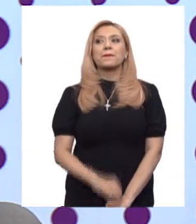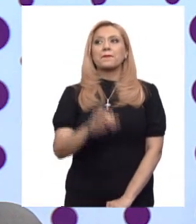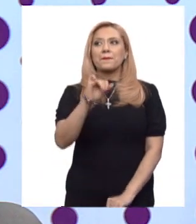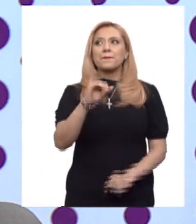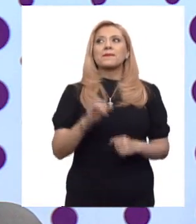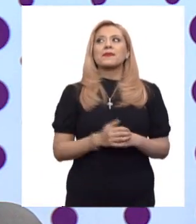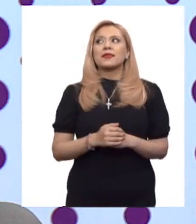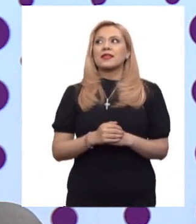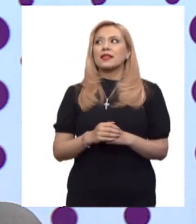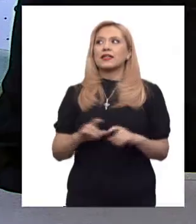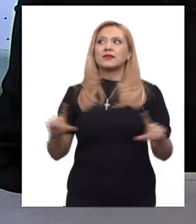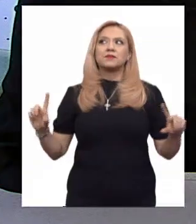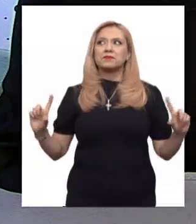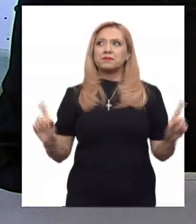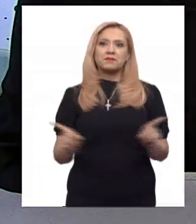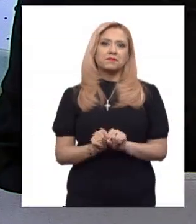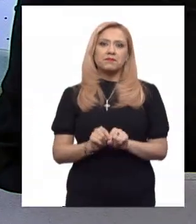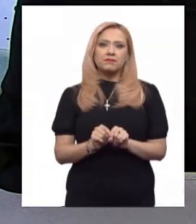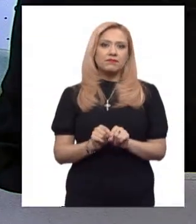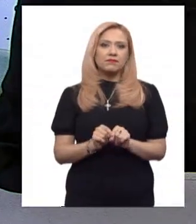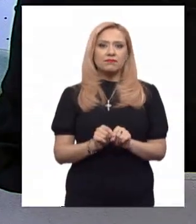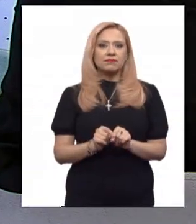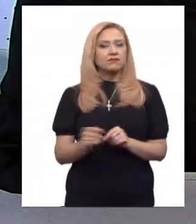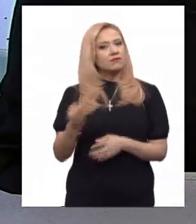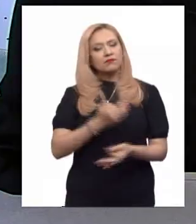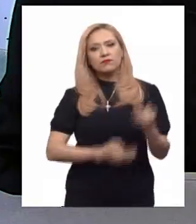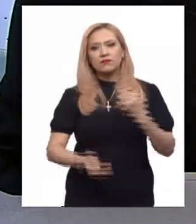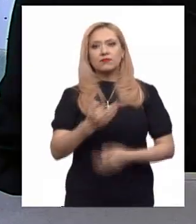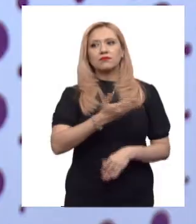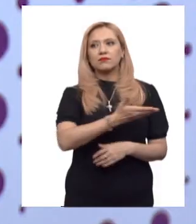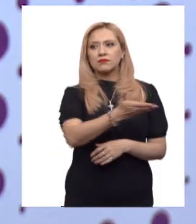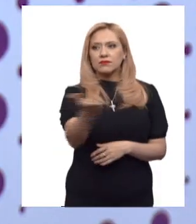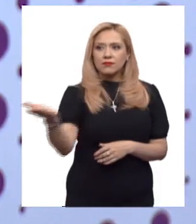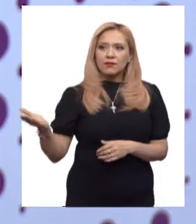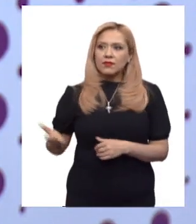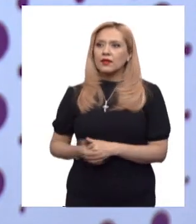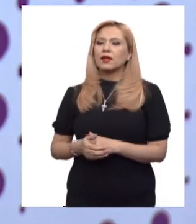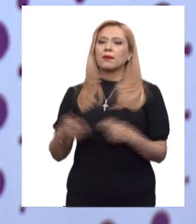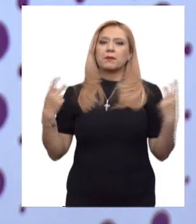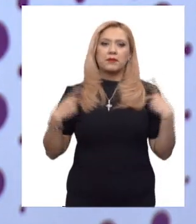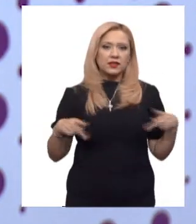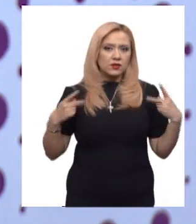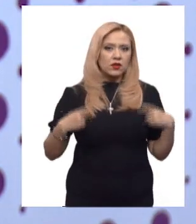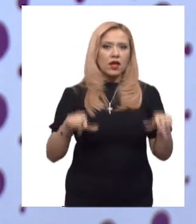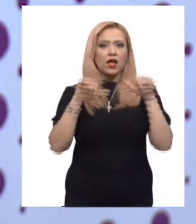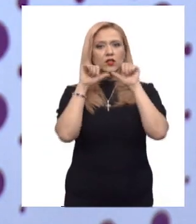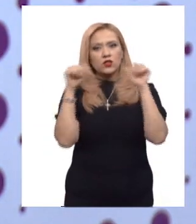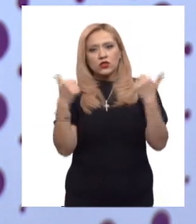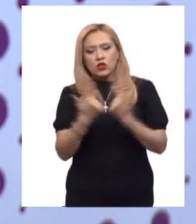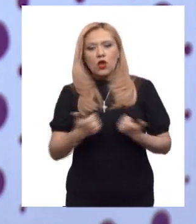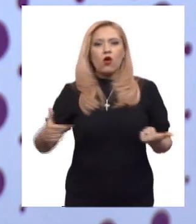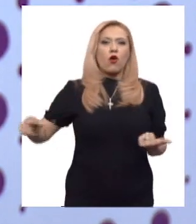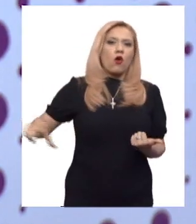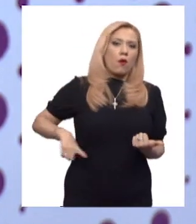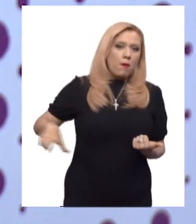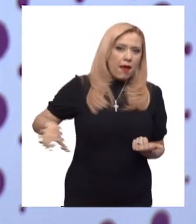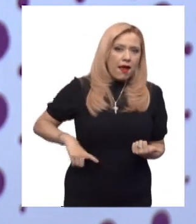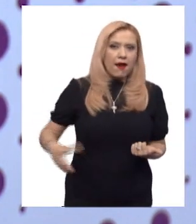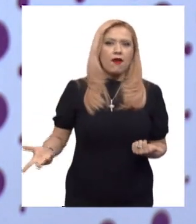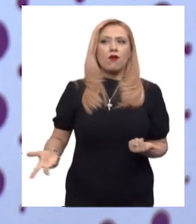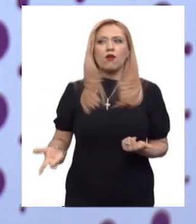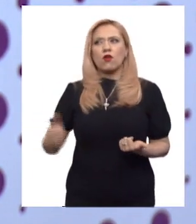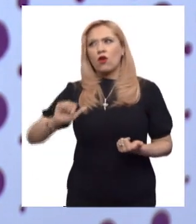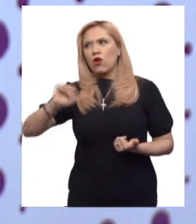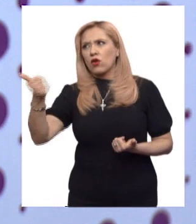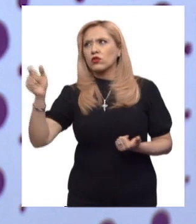pues solamente llamar que todos los actores, tanto de la sociedad civil, tanto gubernamentales, y de